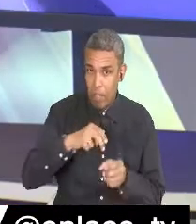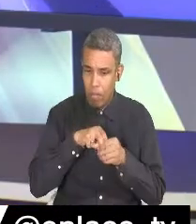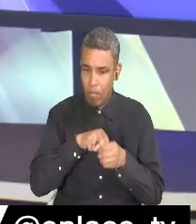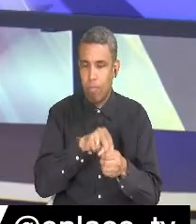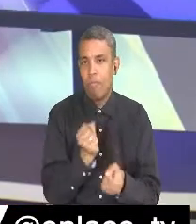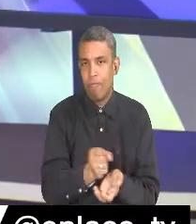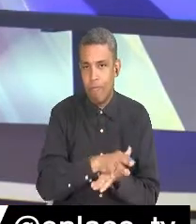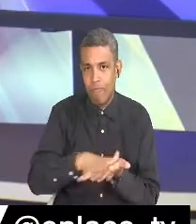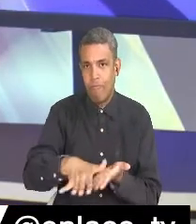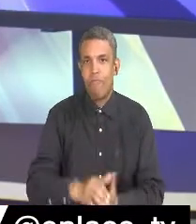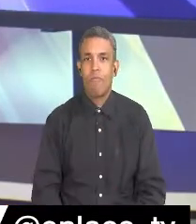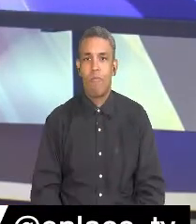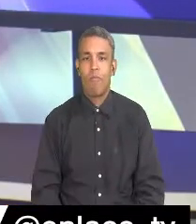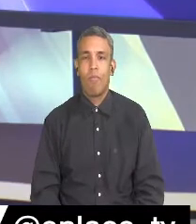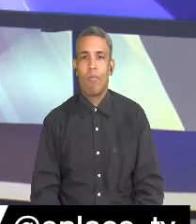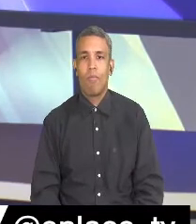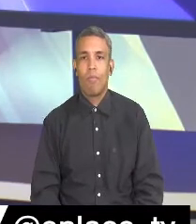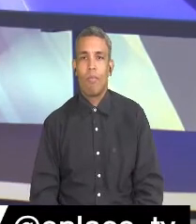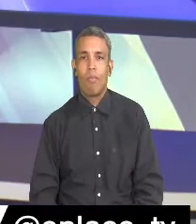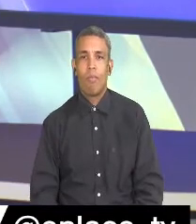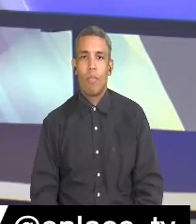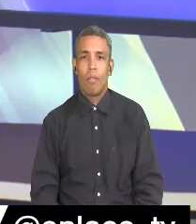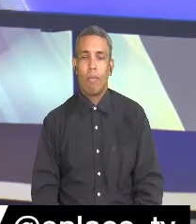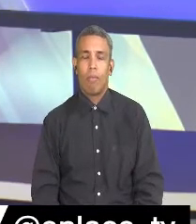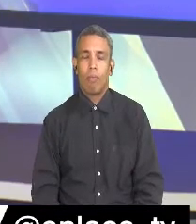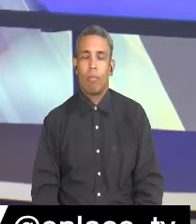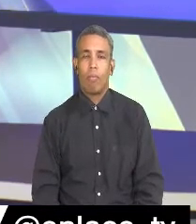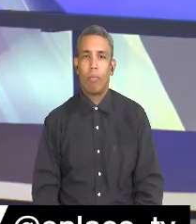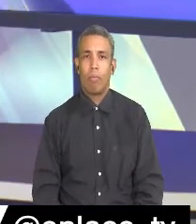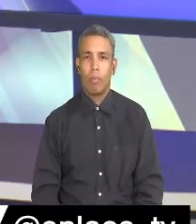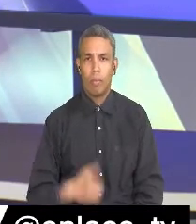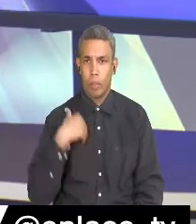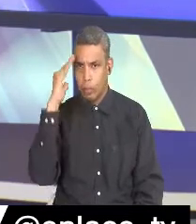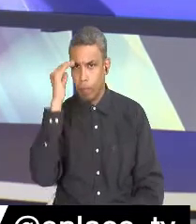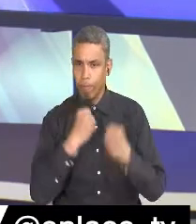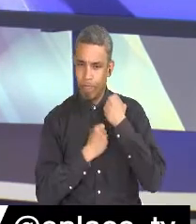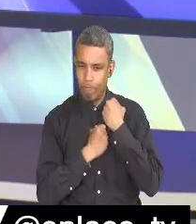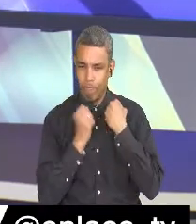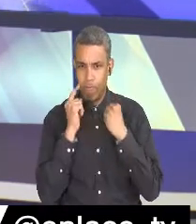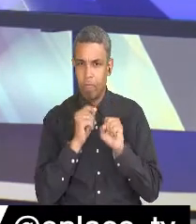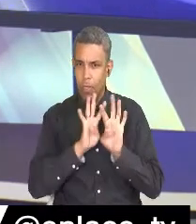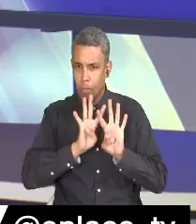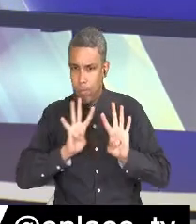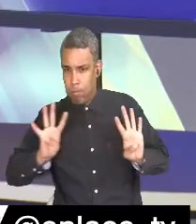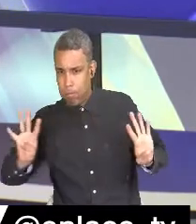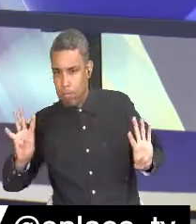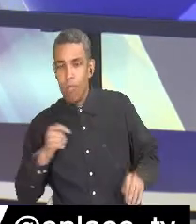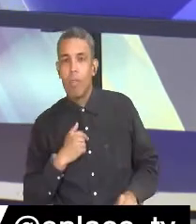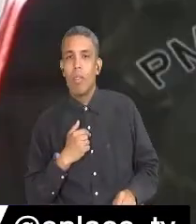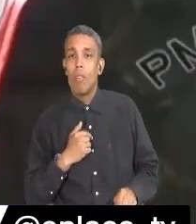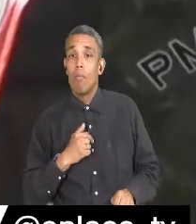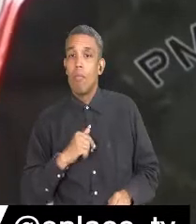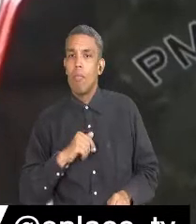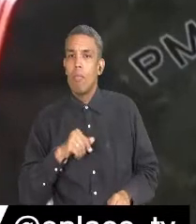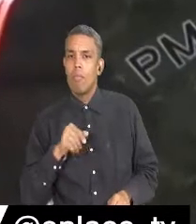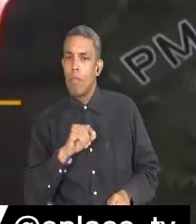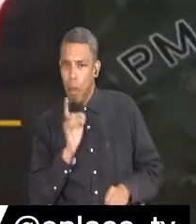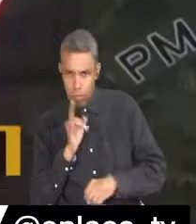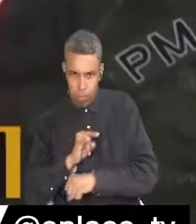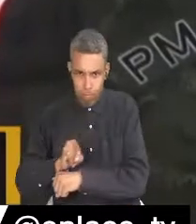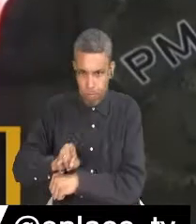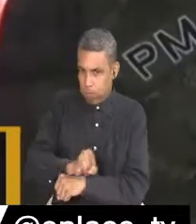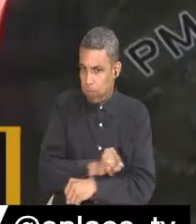Quinta Brigada del Ejército tiene en su jurisdicción a más de 1.500 hombres para garantizar la seguridad en las vías de esta zona del país. Las